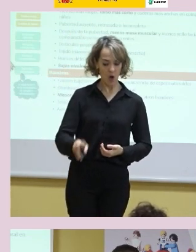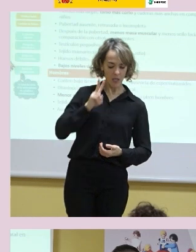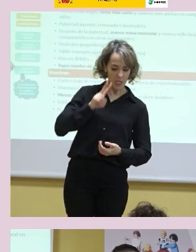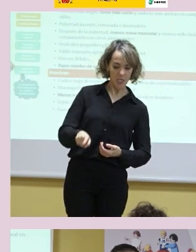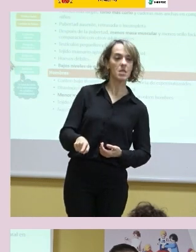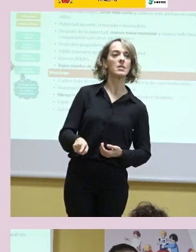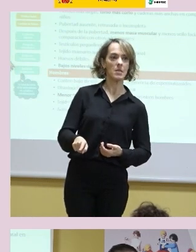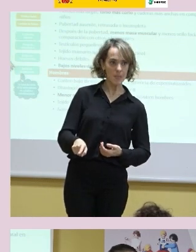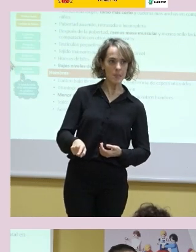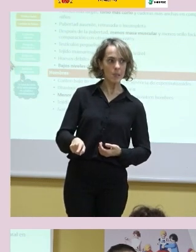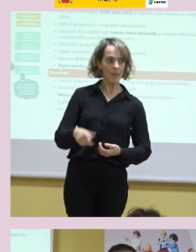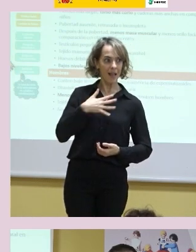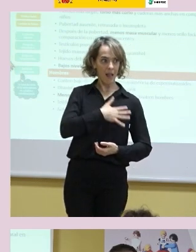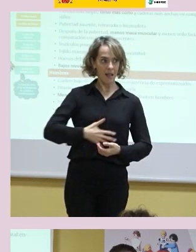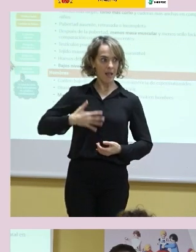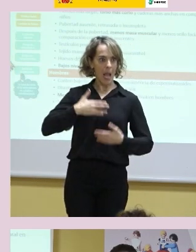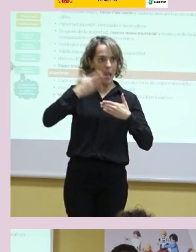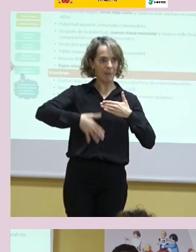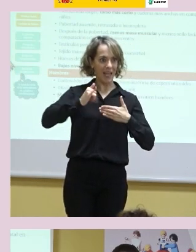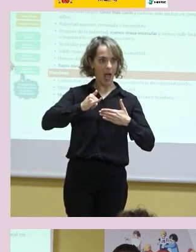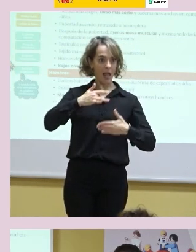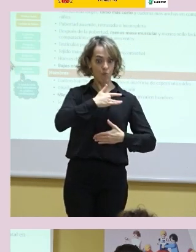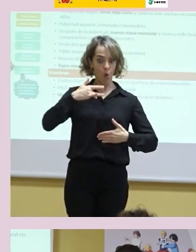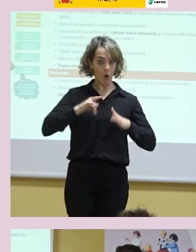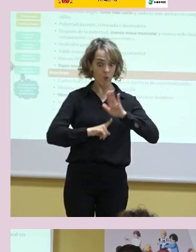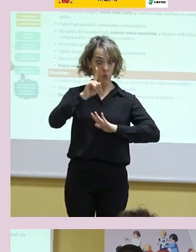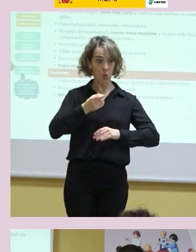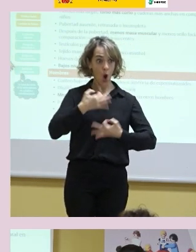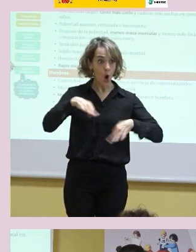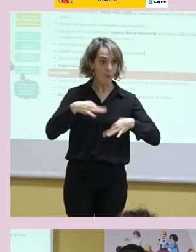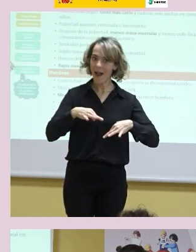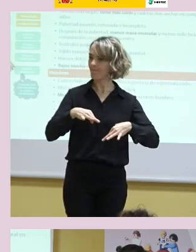una limitación a nivel torácico que les haga expandir los pulmones de forma normal.